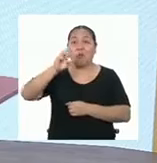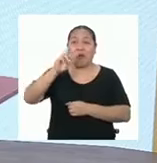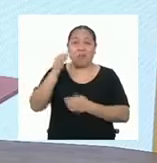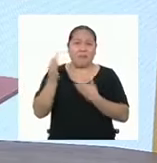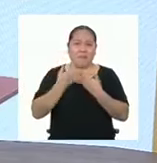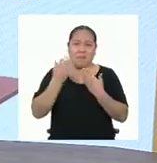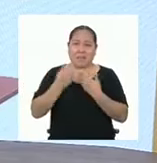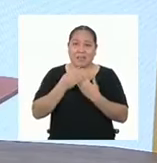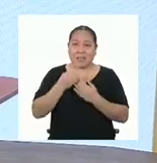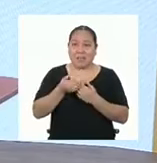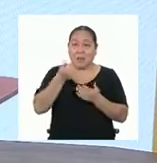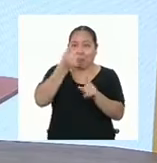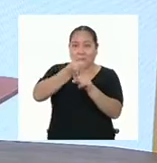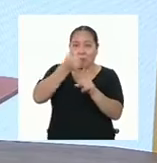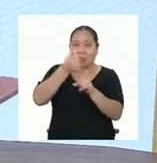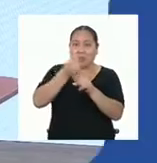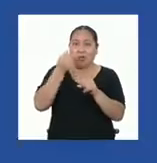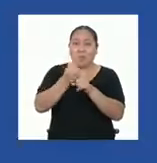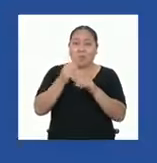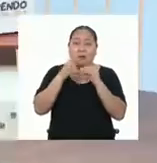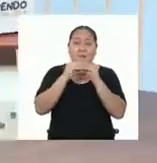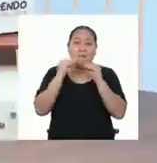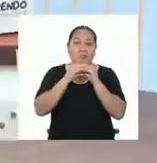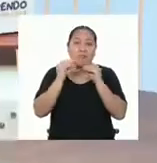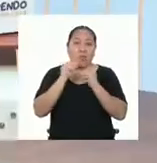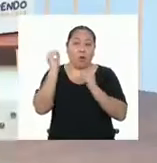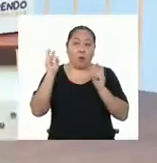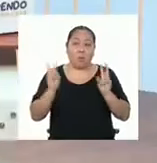Y tendrán sus propias frutas o verduras en poco tiempo